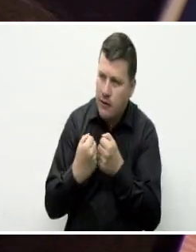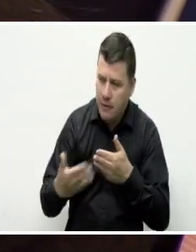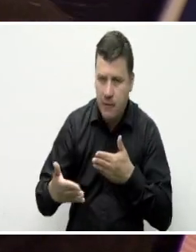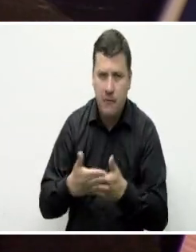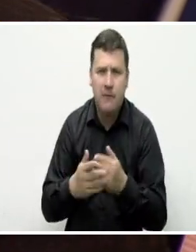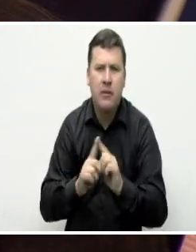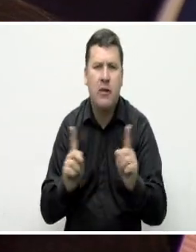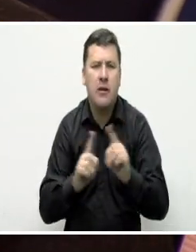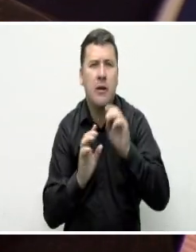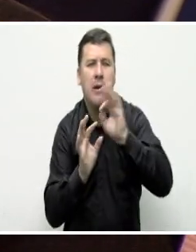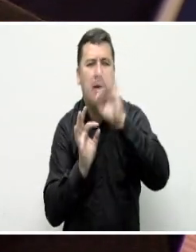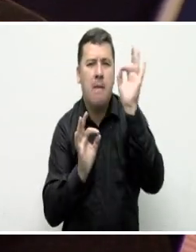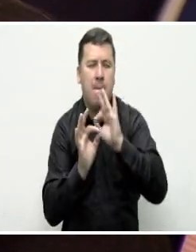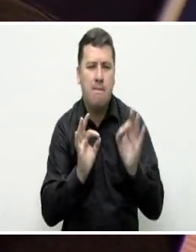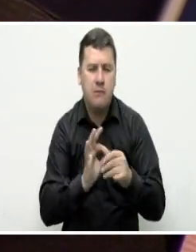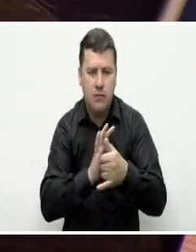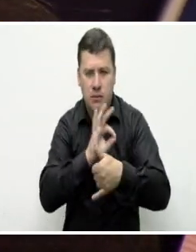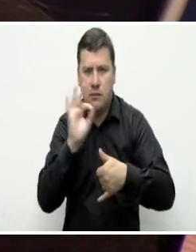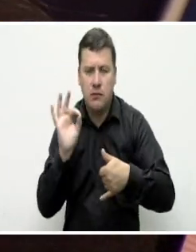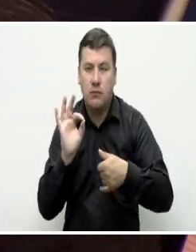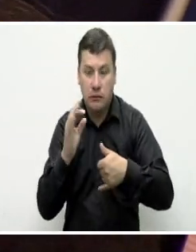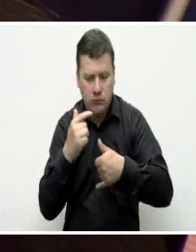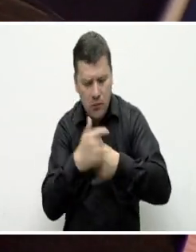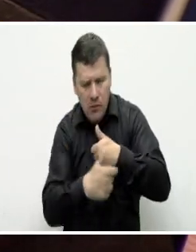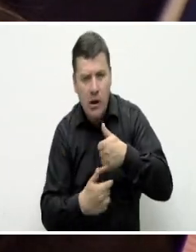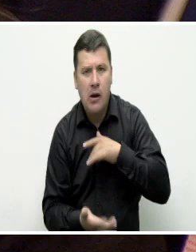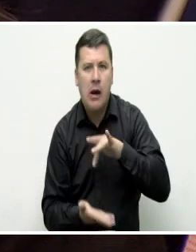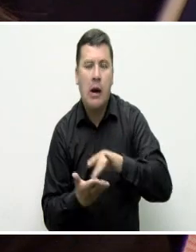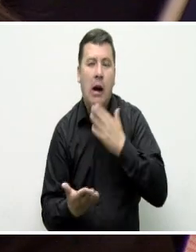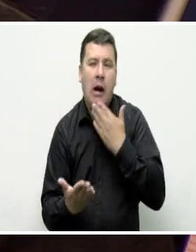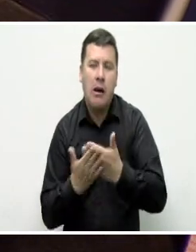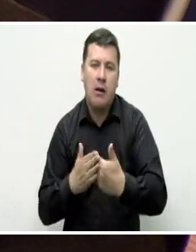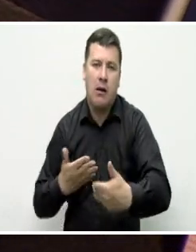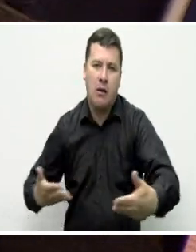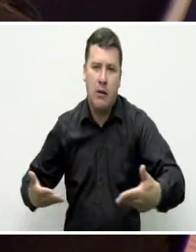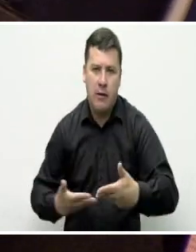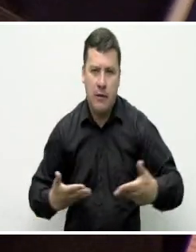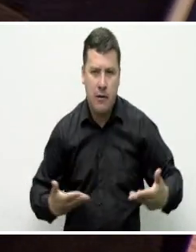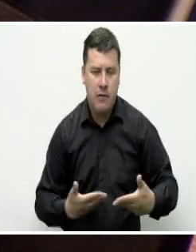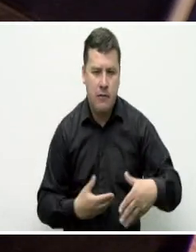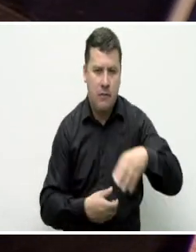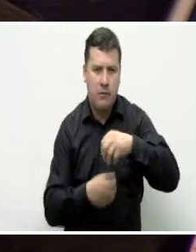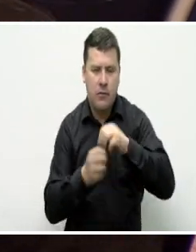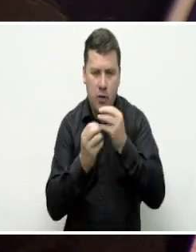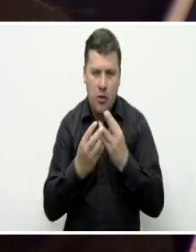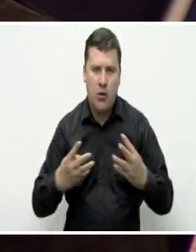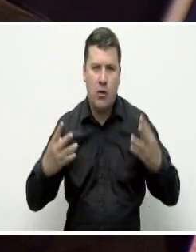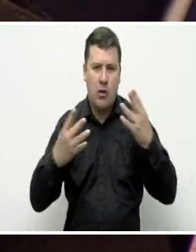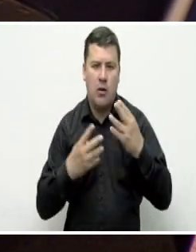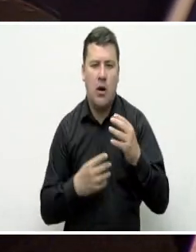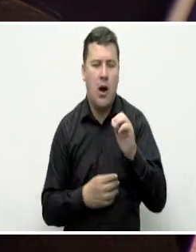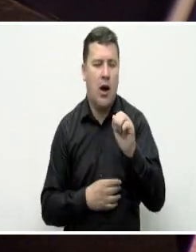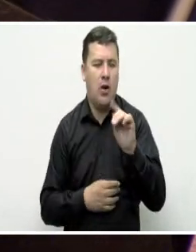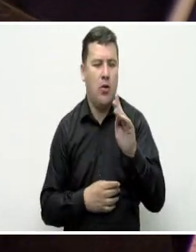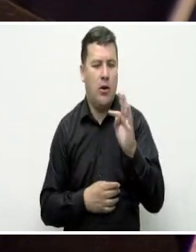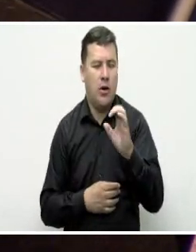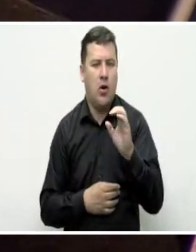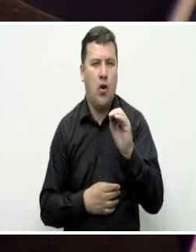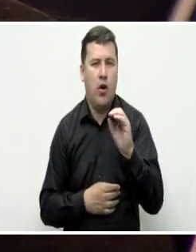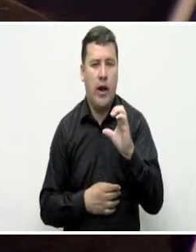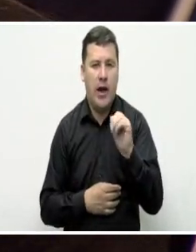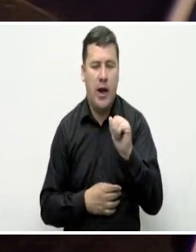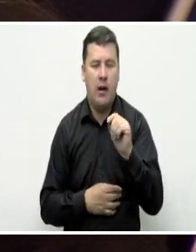en diferentes regiones del país, y esto lo hicimos gracias a la colaboración de agencias de Naciones Unidas como ACNUR, de la OEA,